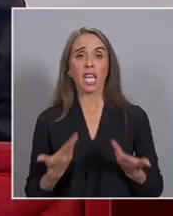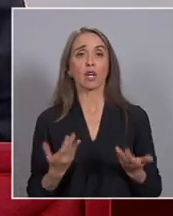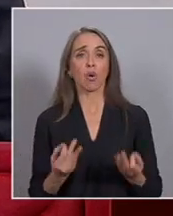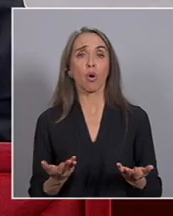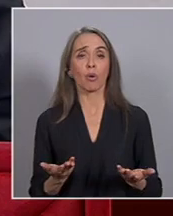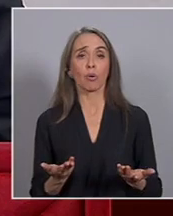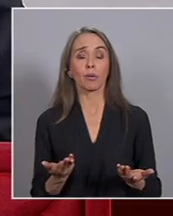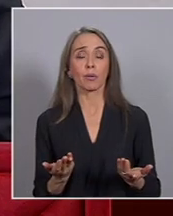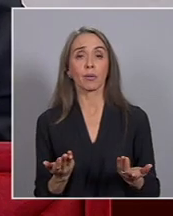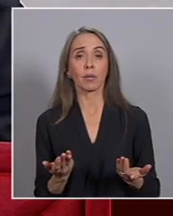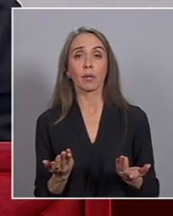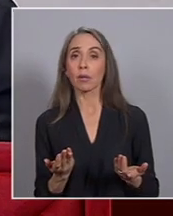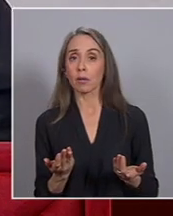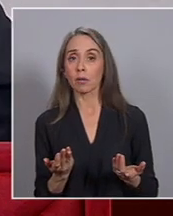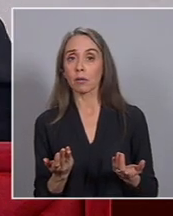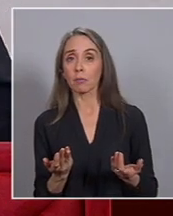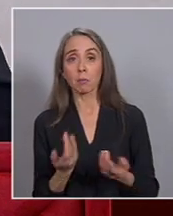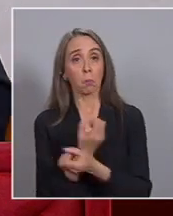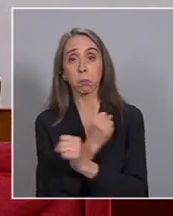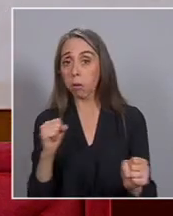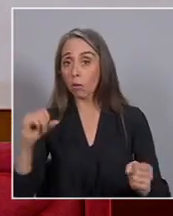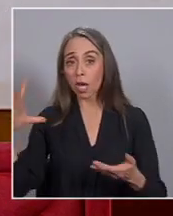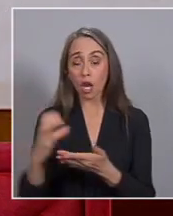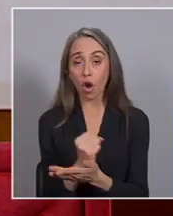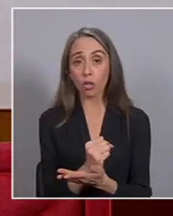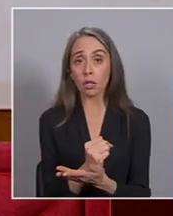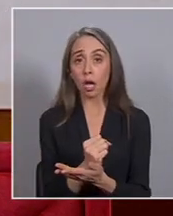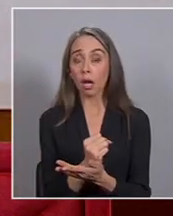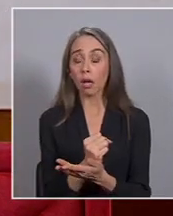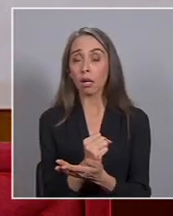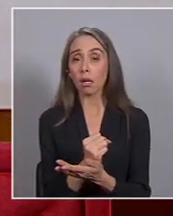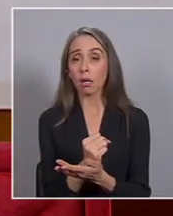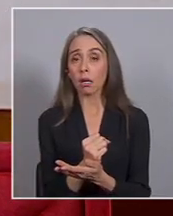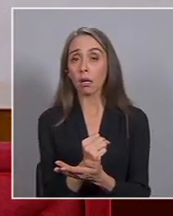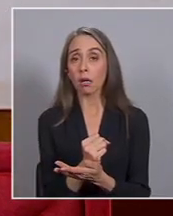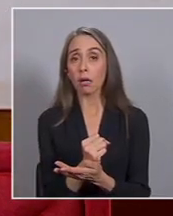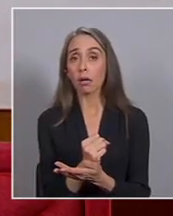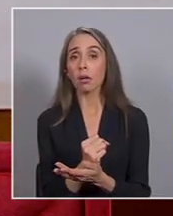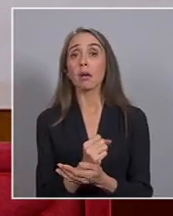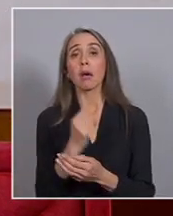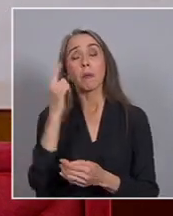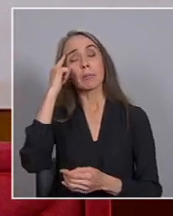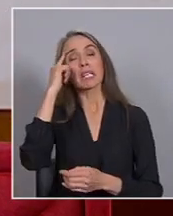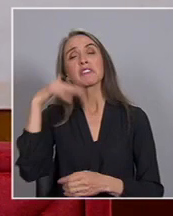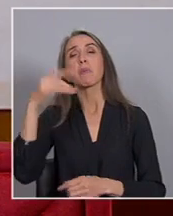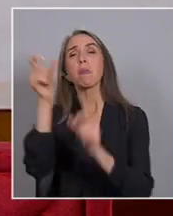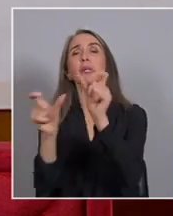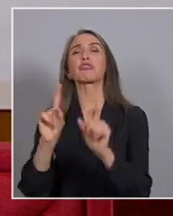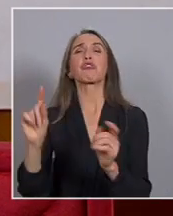se concrete, esta no se extinguirá con el paso del tiempo.